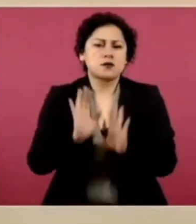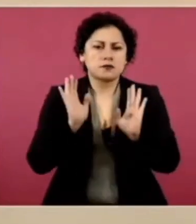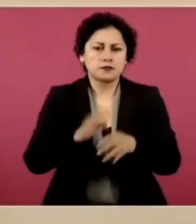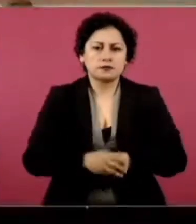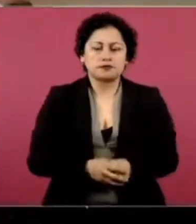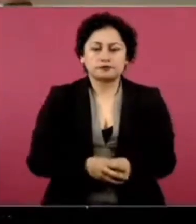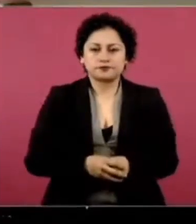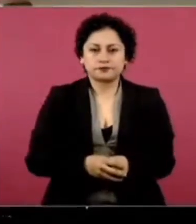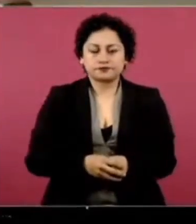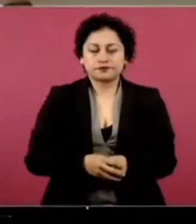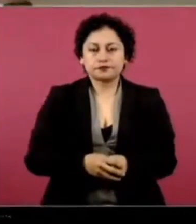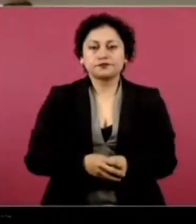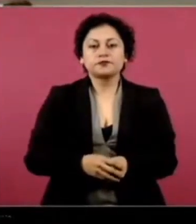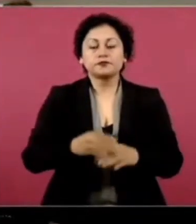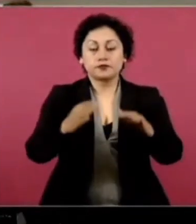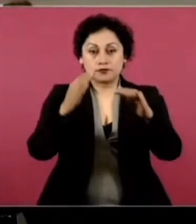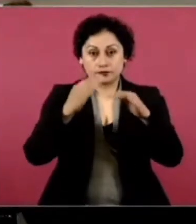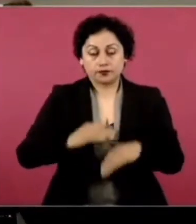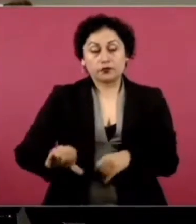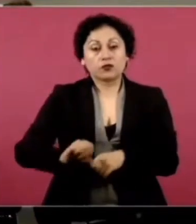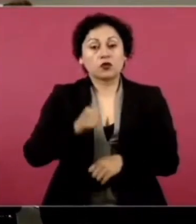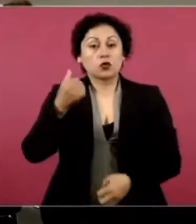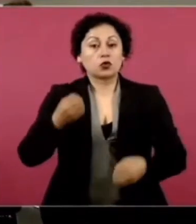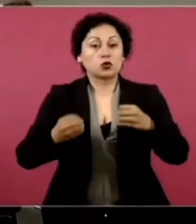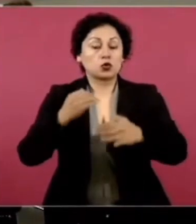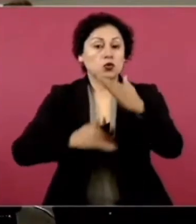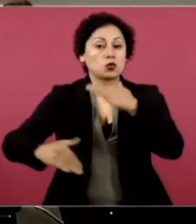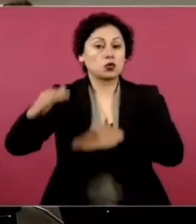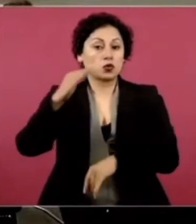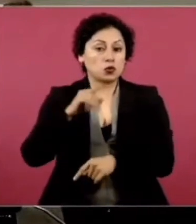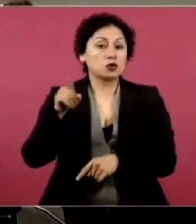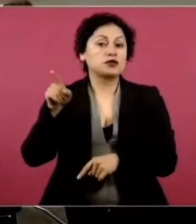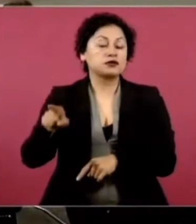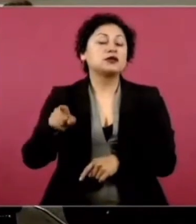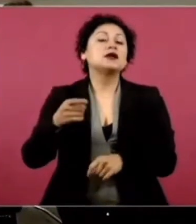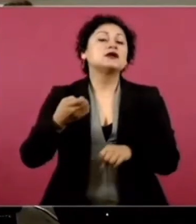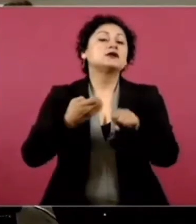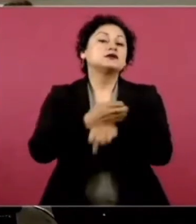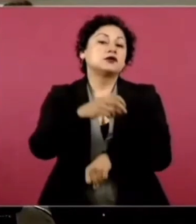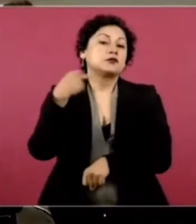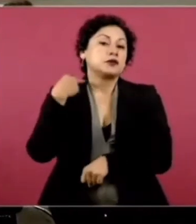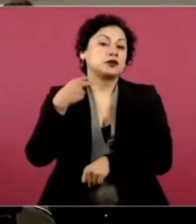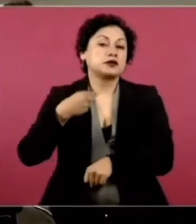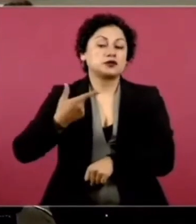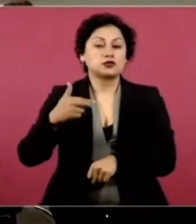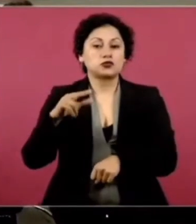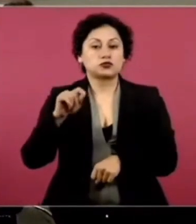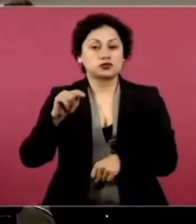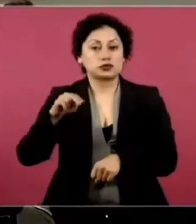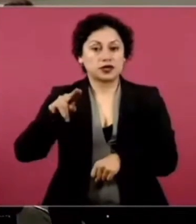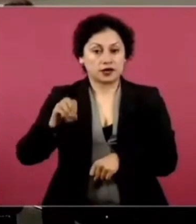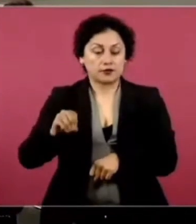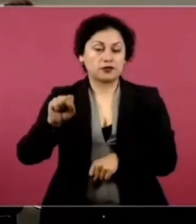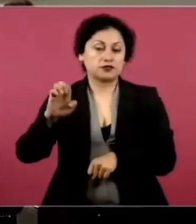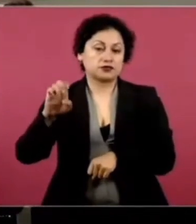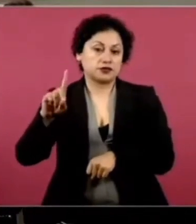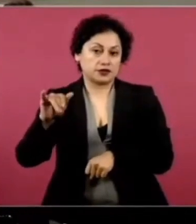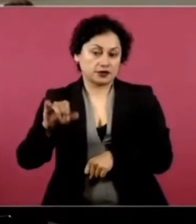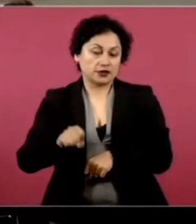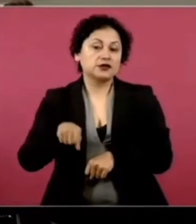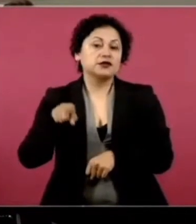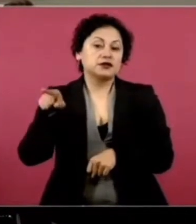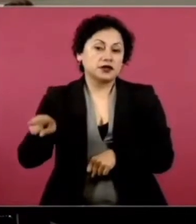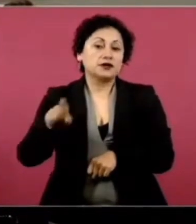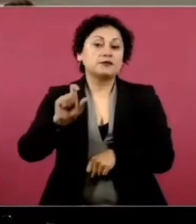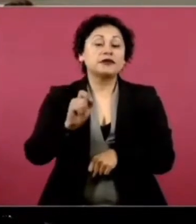Adelante. Siguiente juez es el juez de control en Veracruz, Gustavo Estivalet Cedas, de